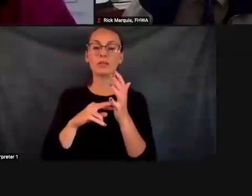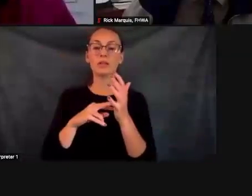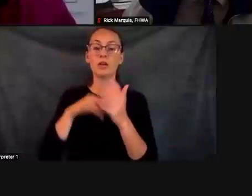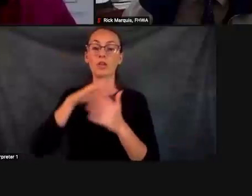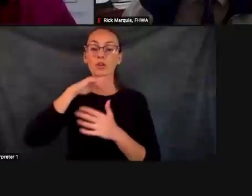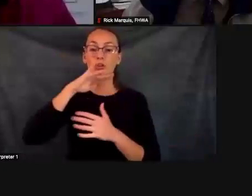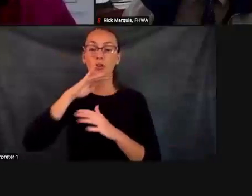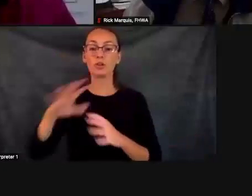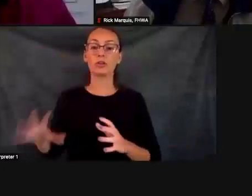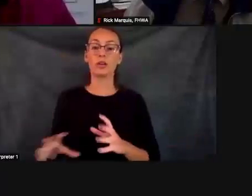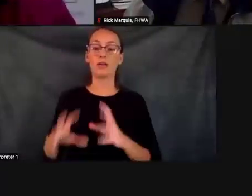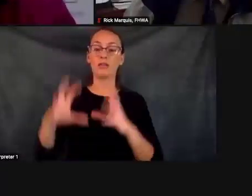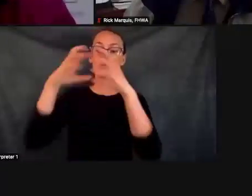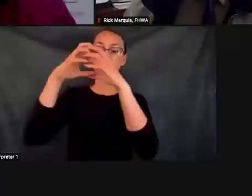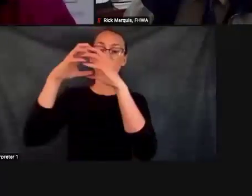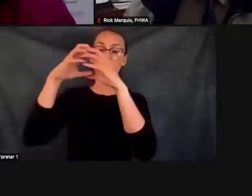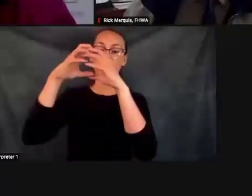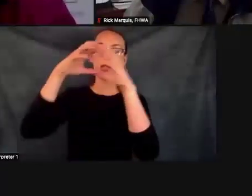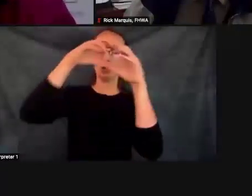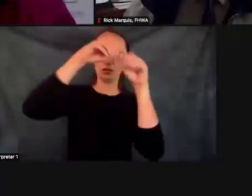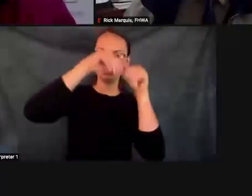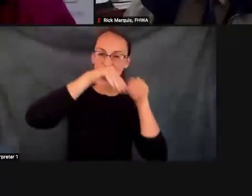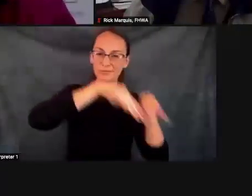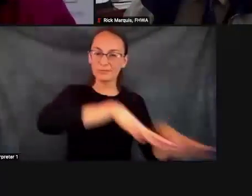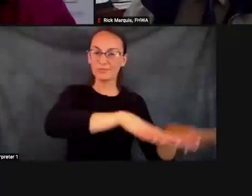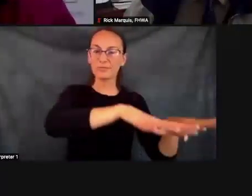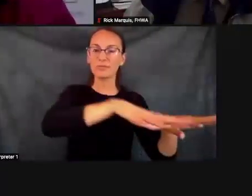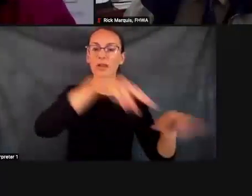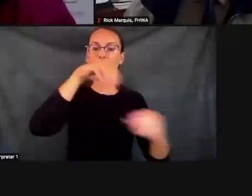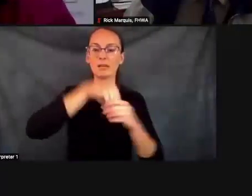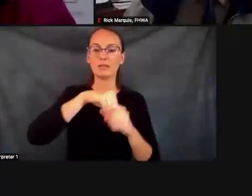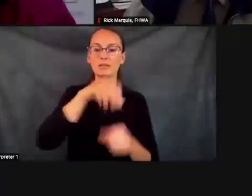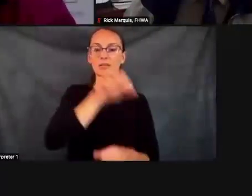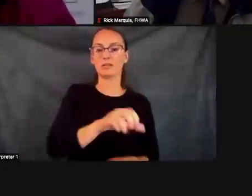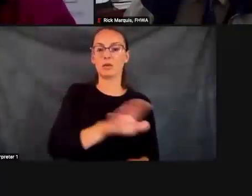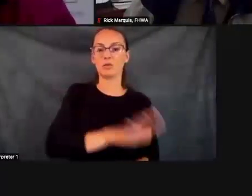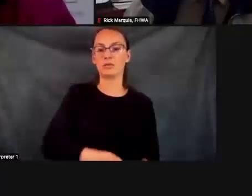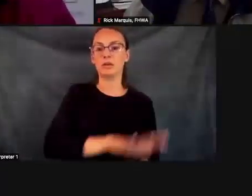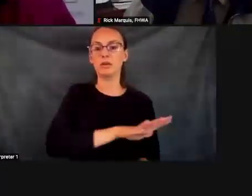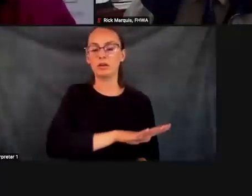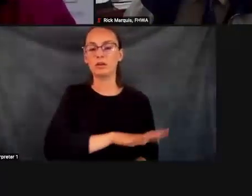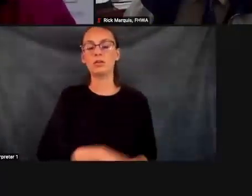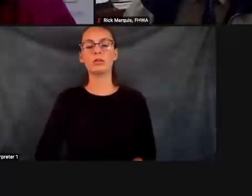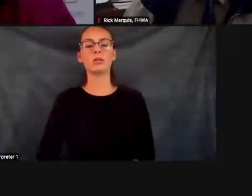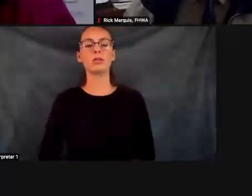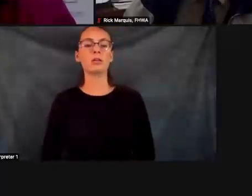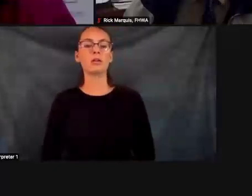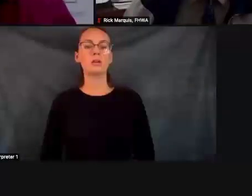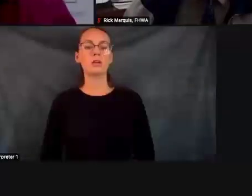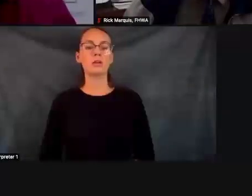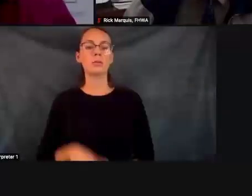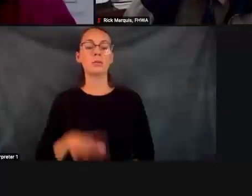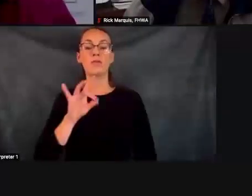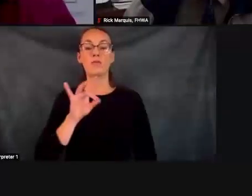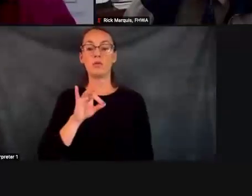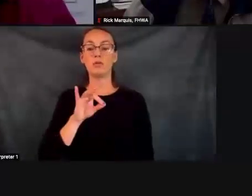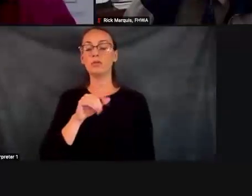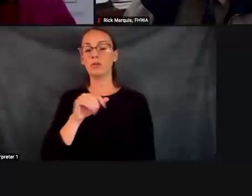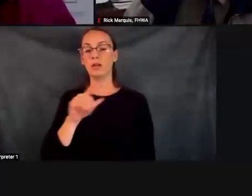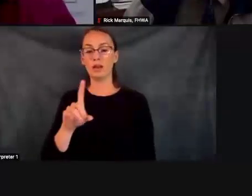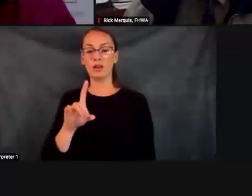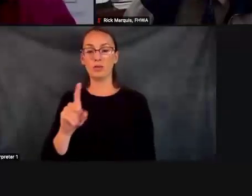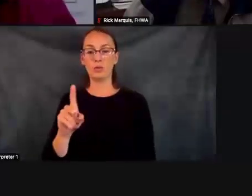conversiones en los climas. Con ese microclima en mente, el tráfico hasta